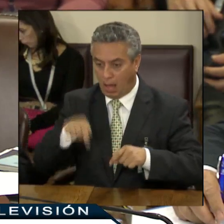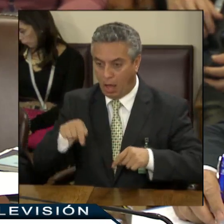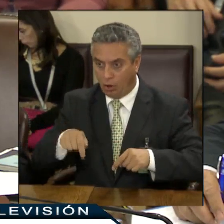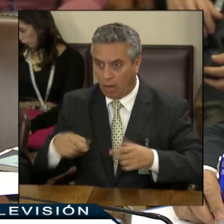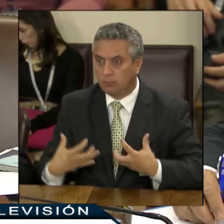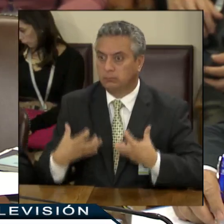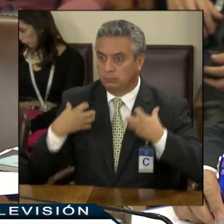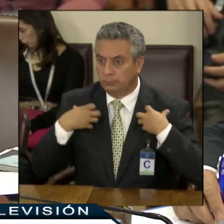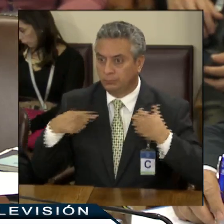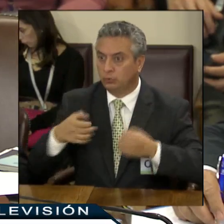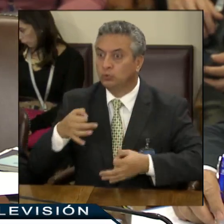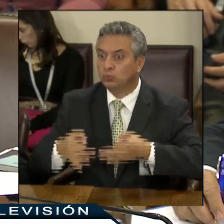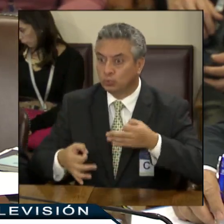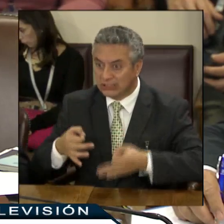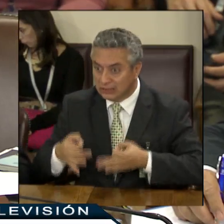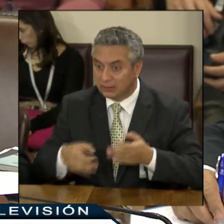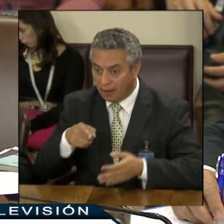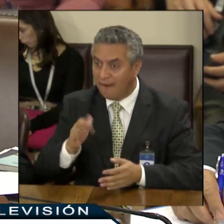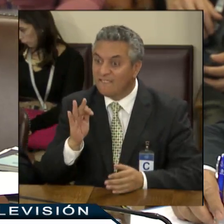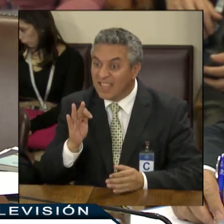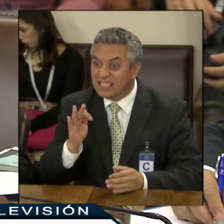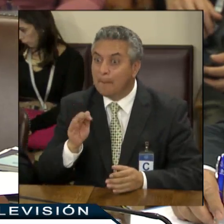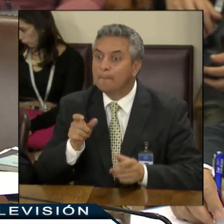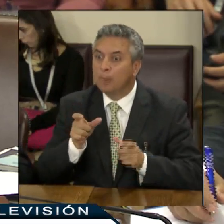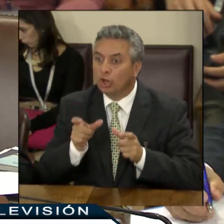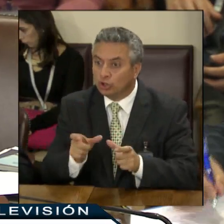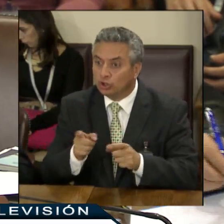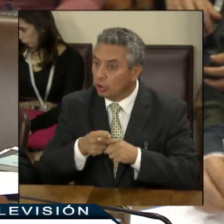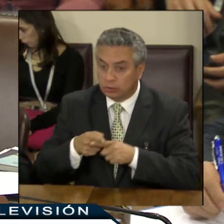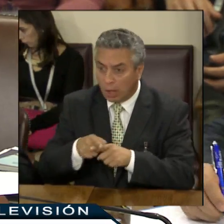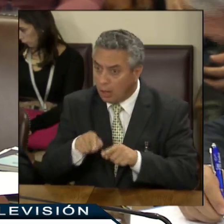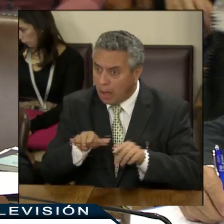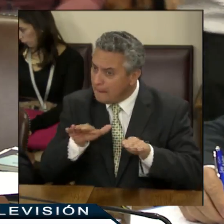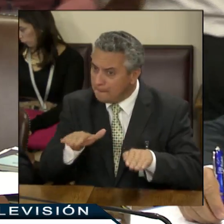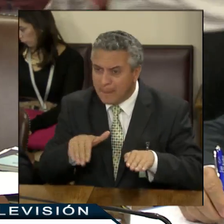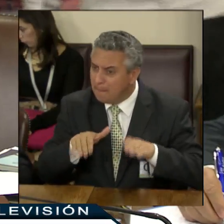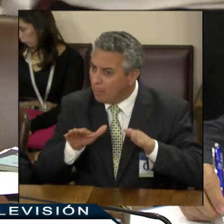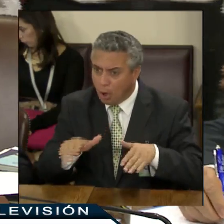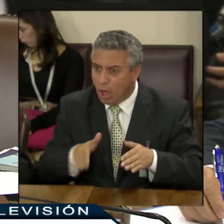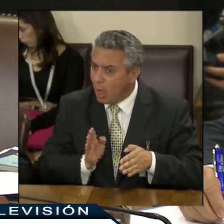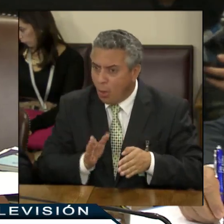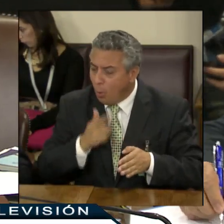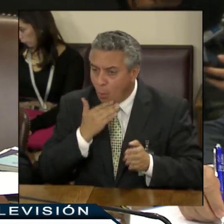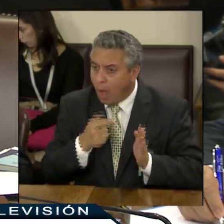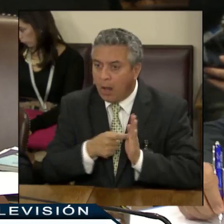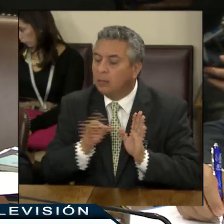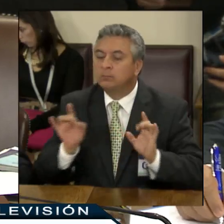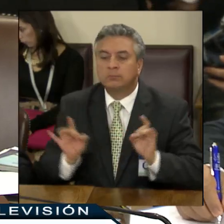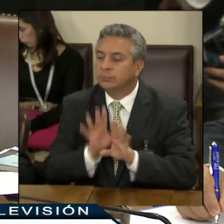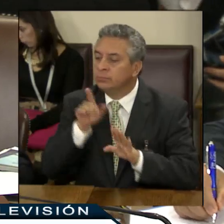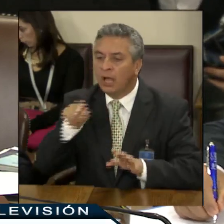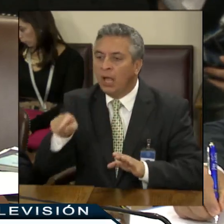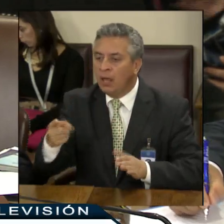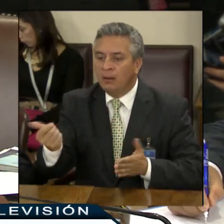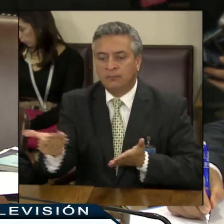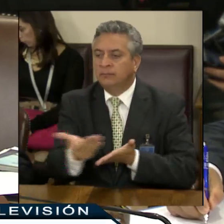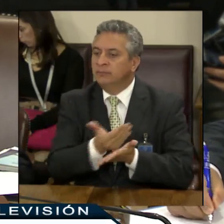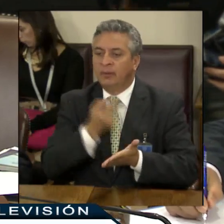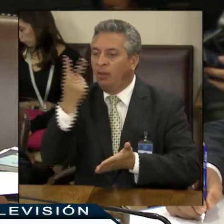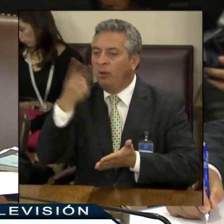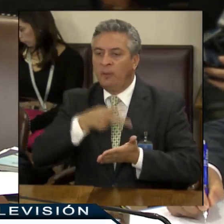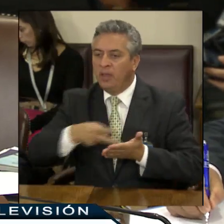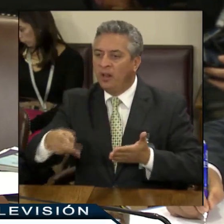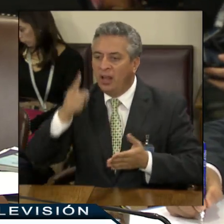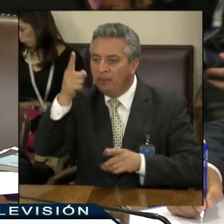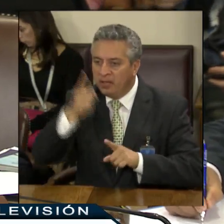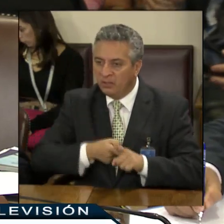pero la ficha de protección social continúa Exactamente igual No es cierto como como si ella estuviera ganando los 2 millones de